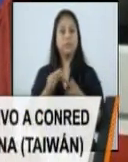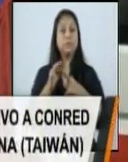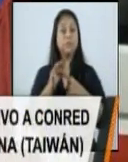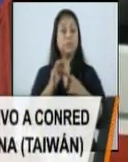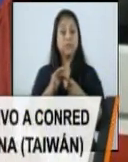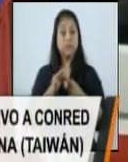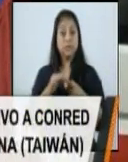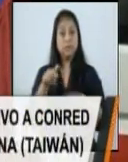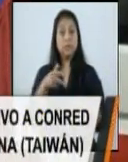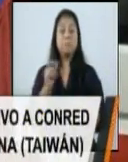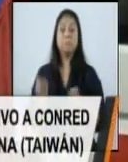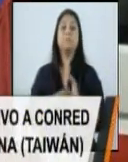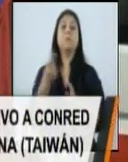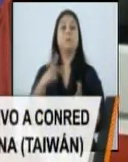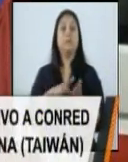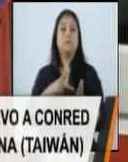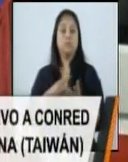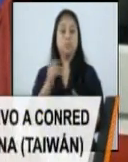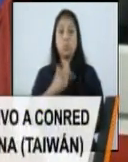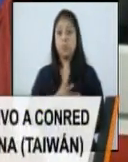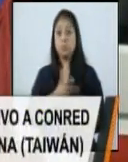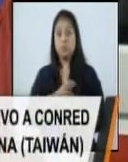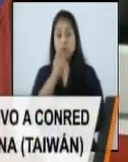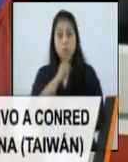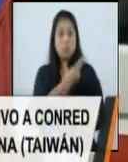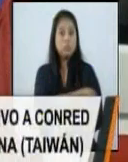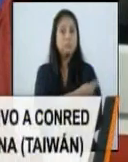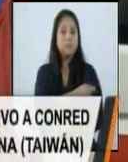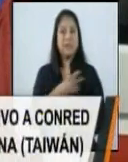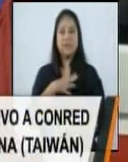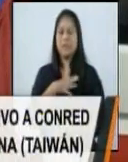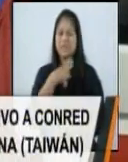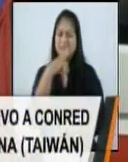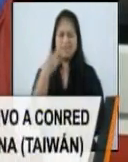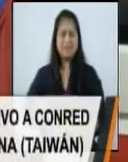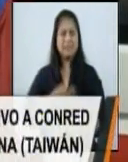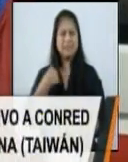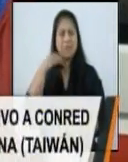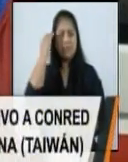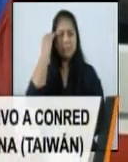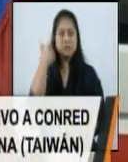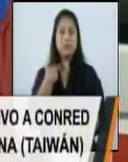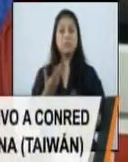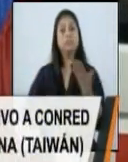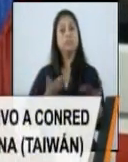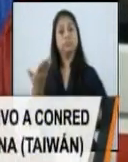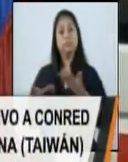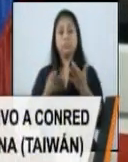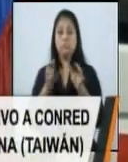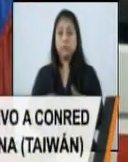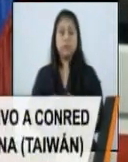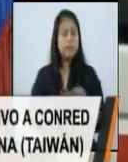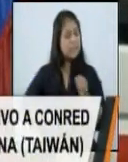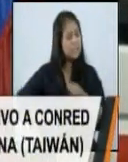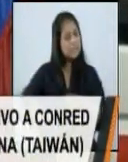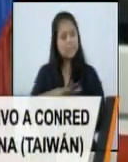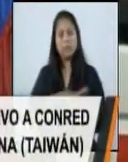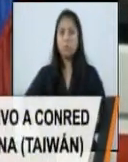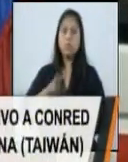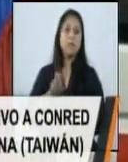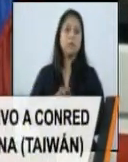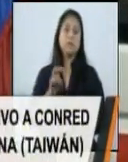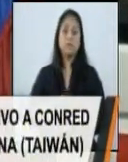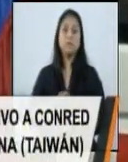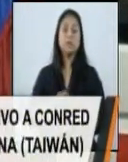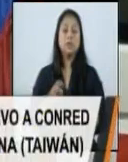en Guatemala, con hospitales que realmente tengan la capacidad de atender a la gente en todas y cada una de sus